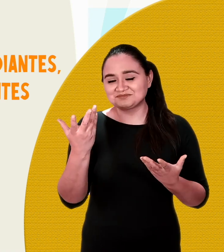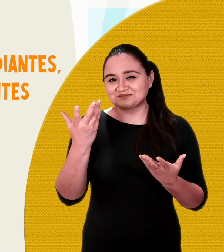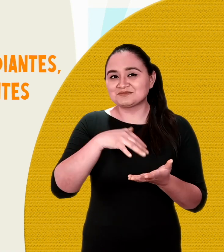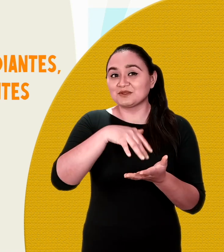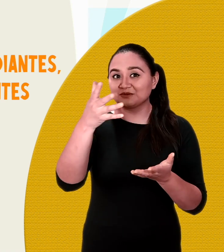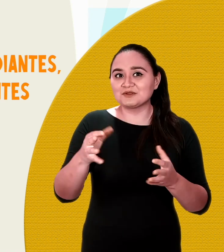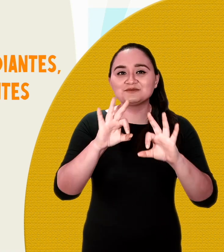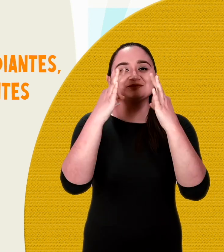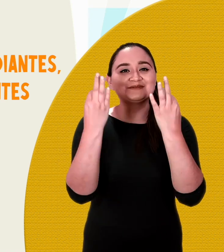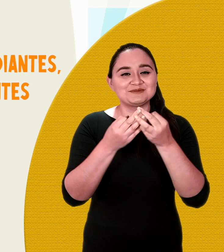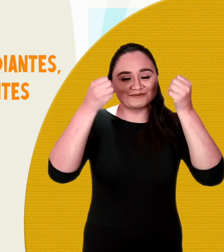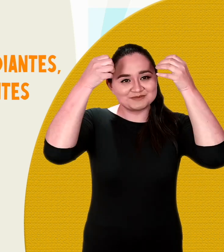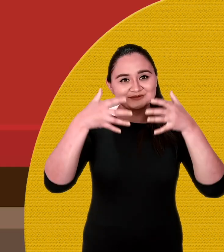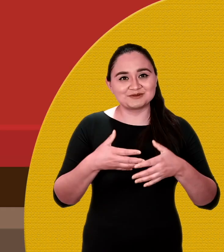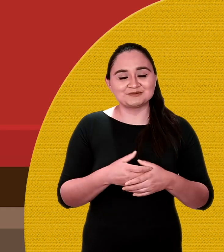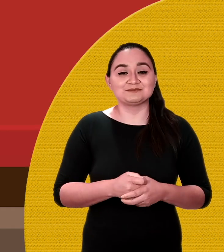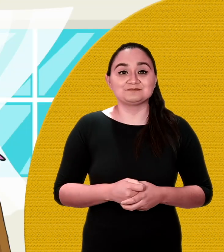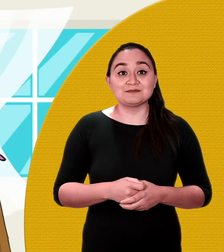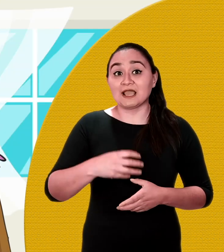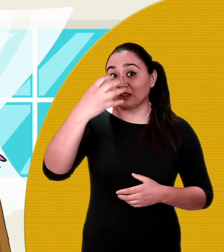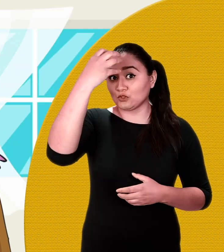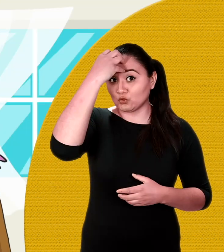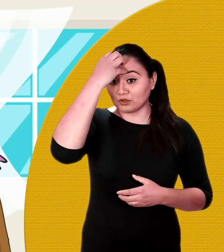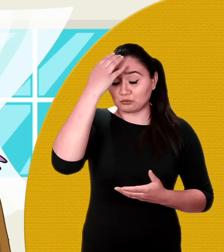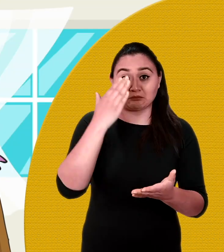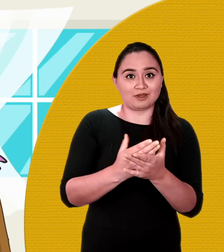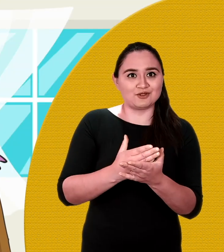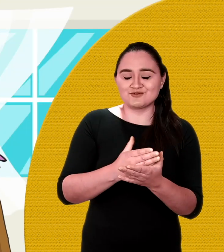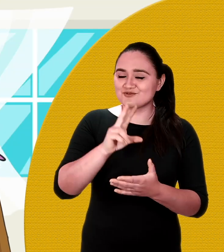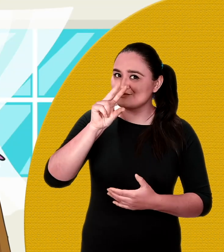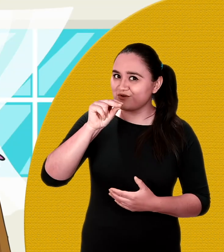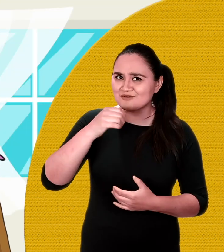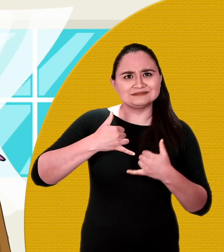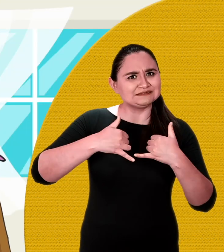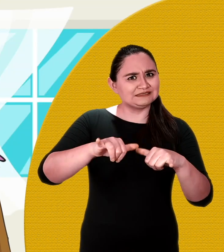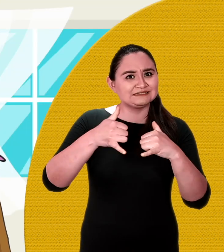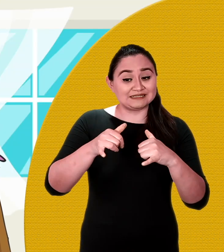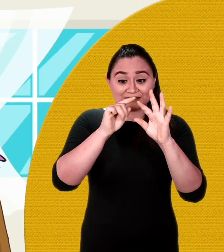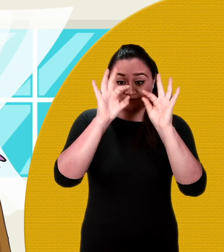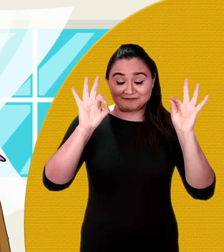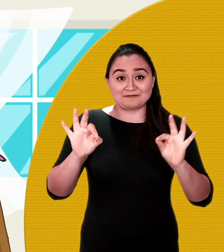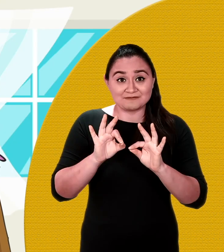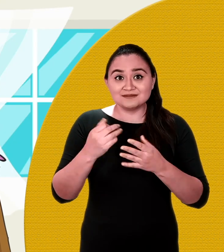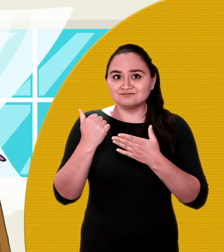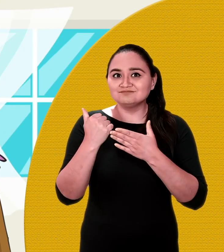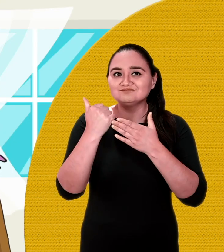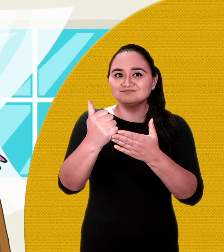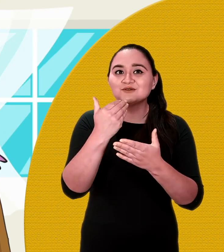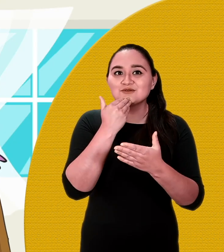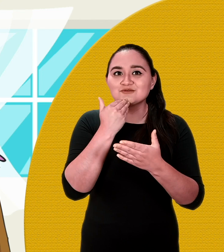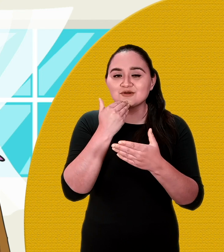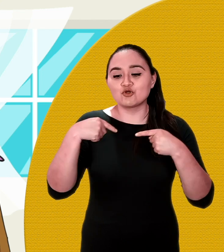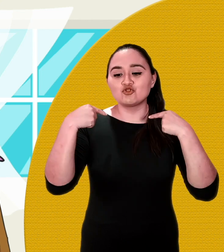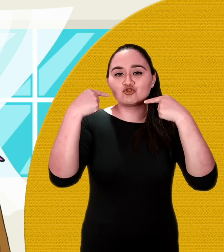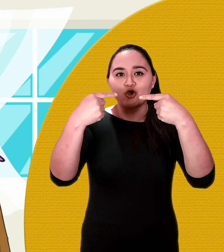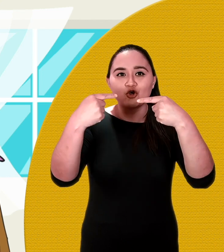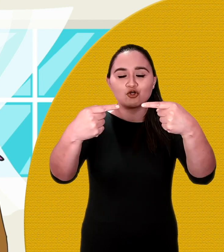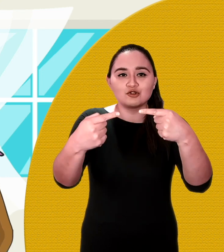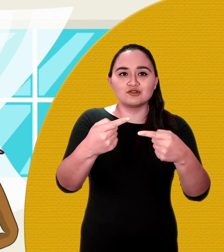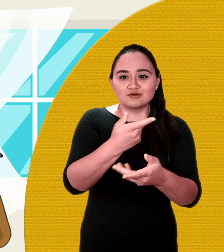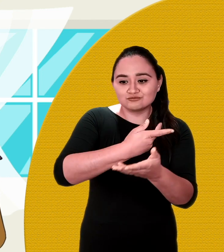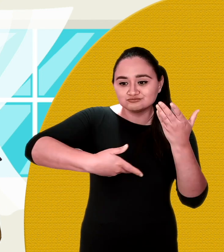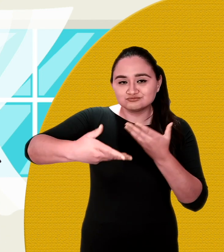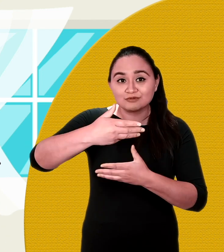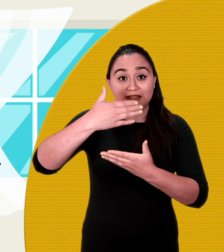sea, estudiantes, familias y docentes. La educación no se detiene, Pedro. Además, estas fichas pedagógicas se transmiten diariamente